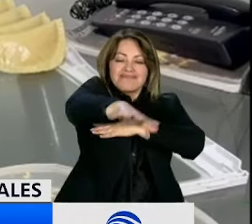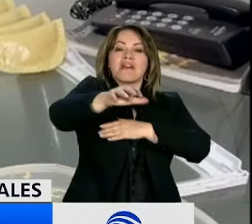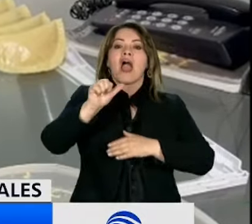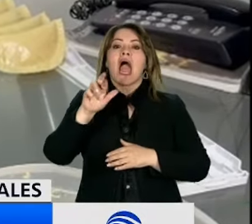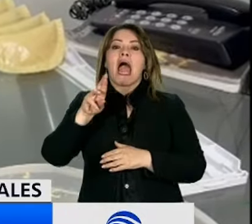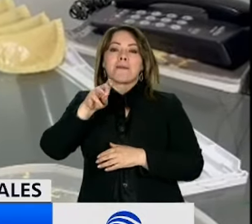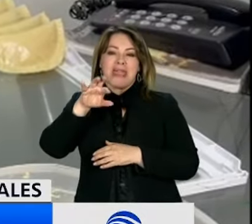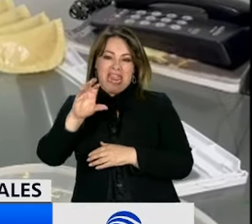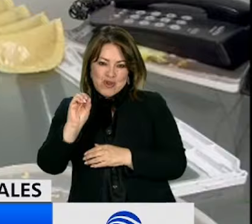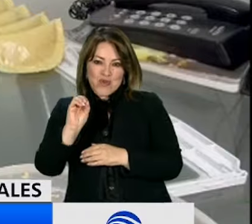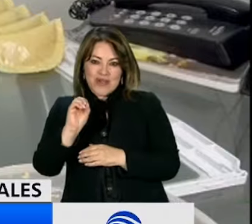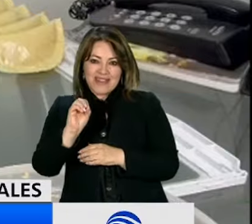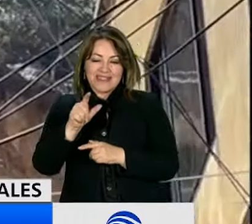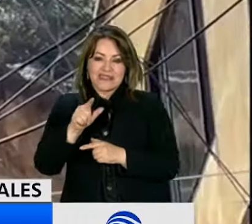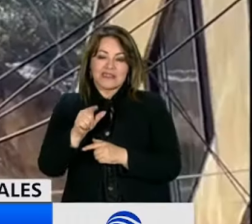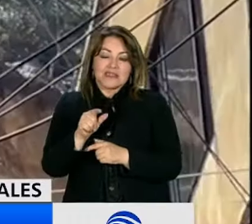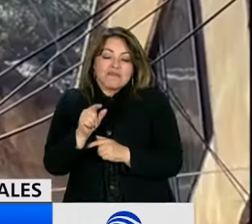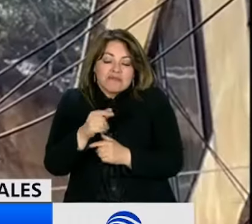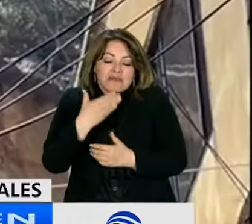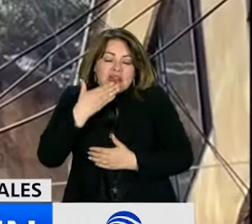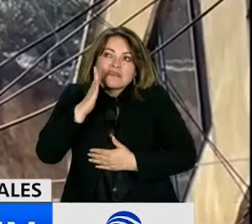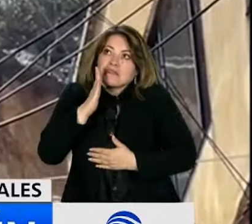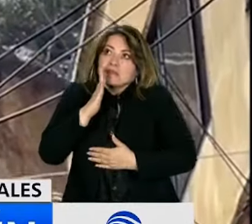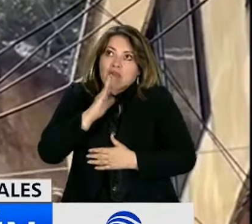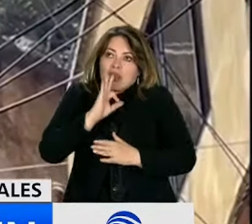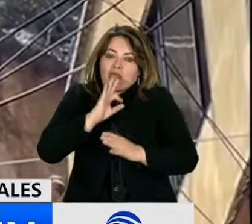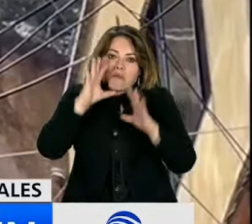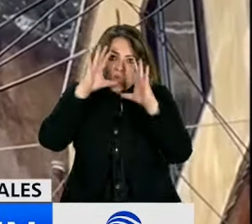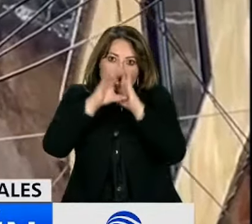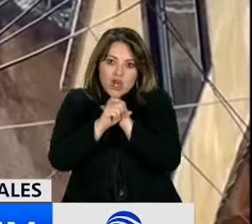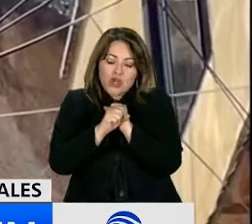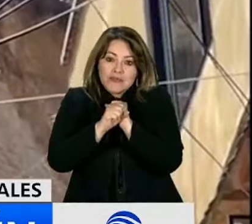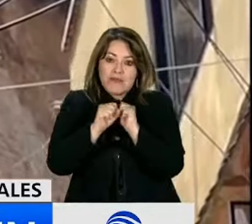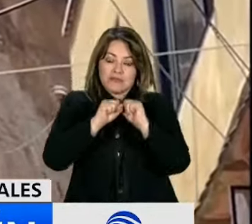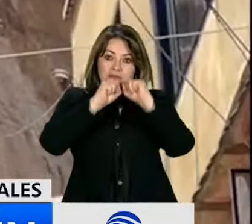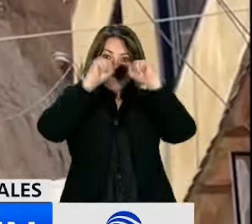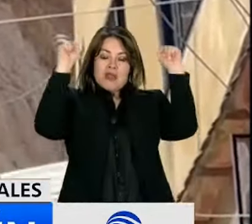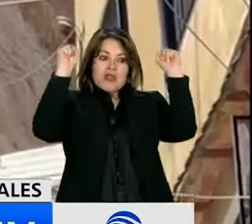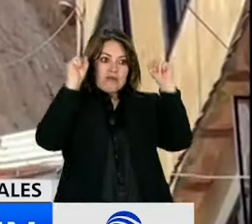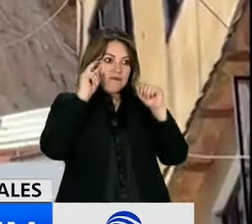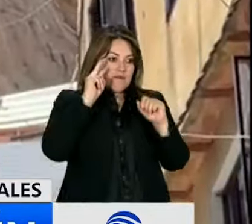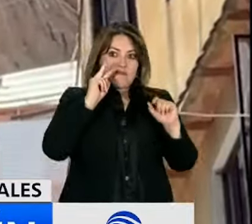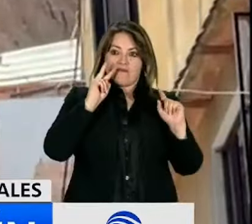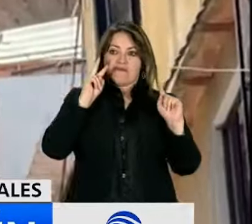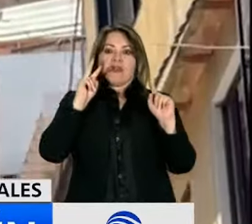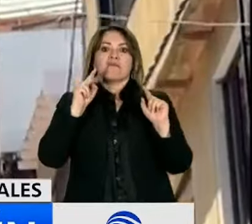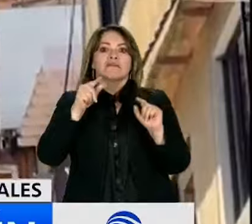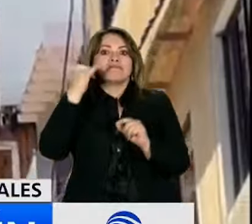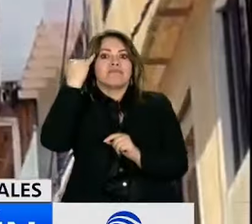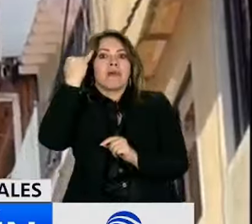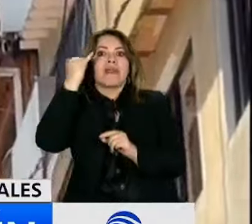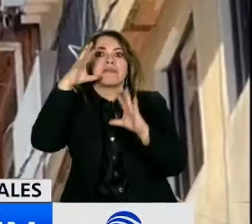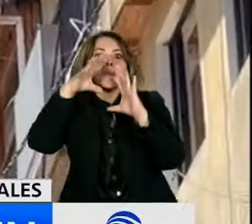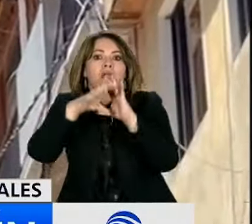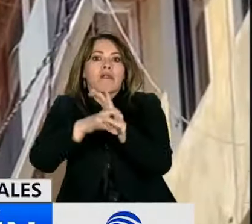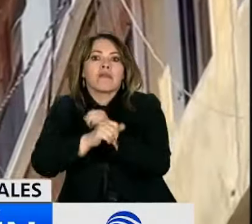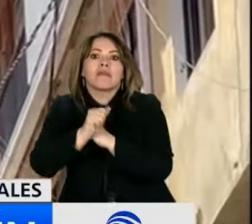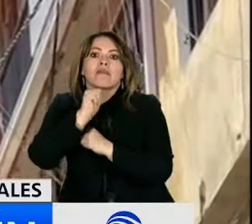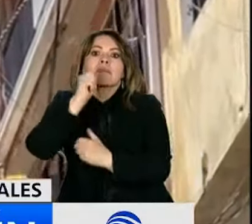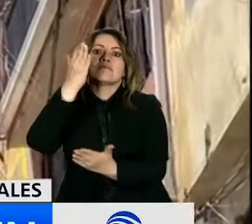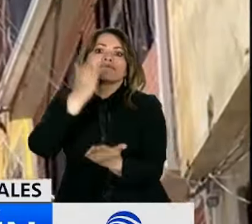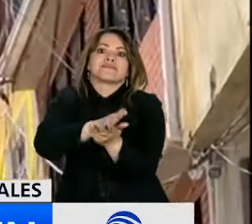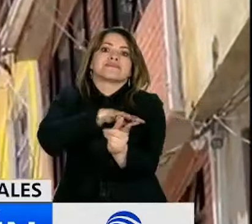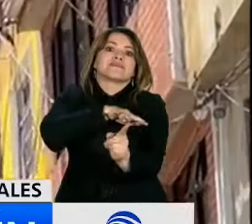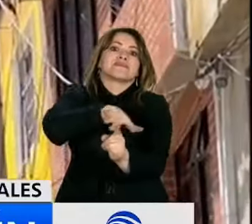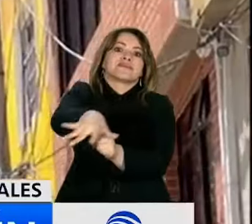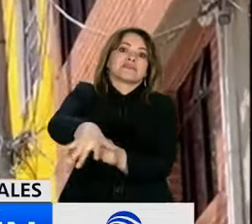mal que no pasó en la noche, pasó en el día. ¿Usted imagina si hubiera pasado esto de noche,